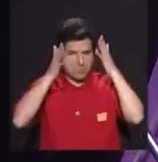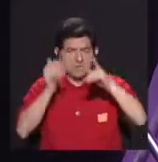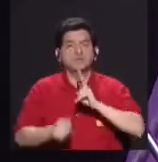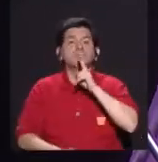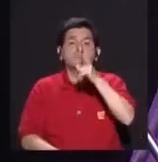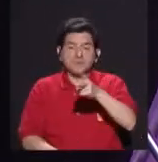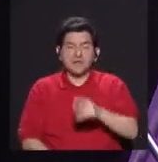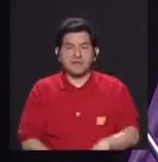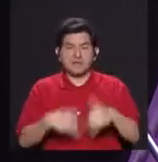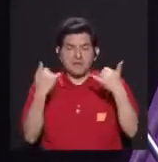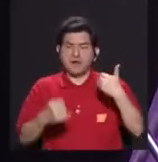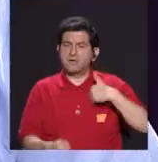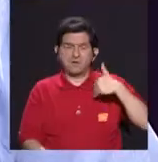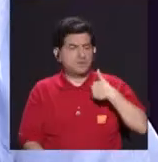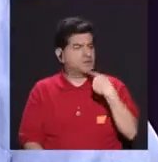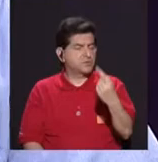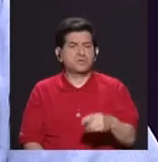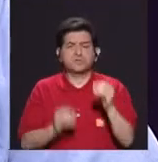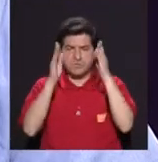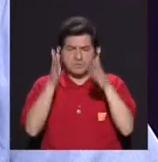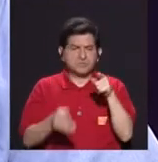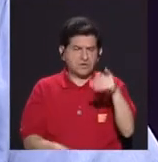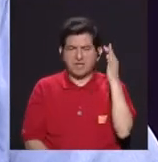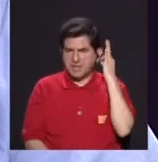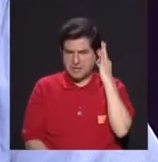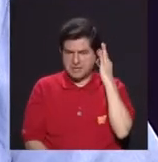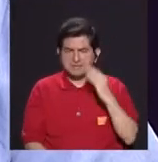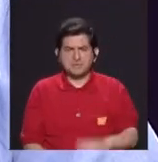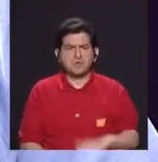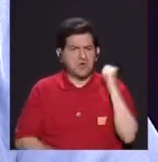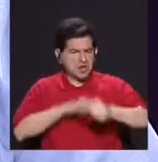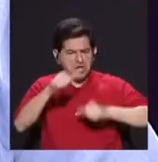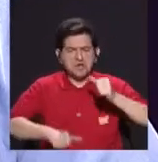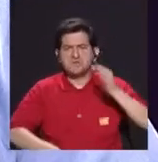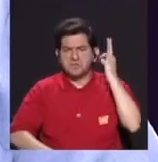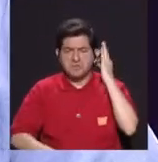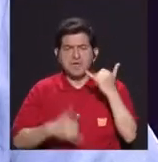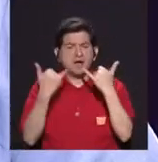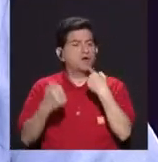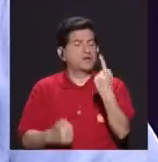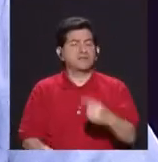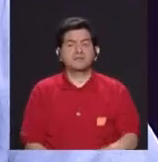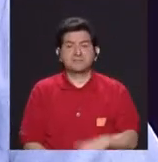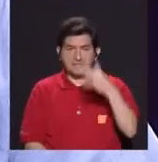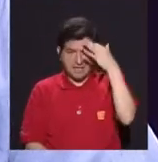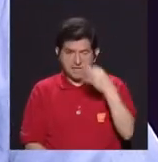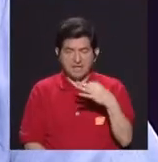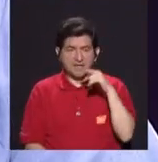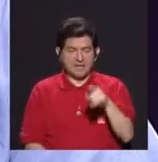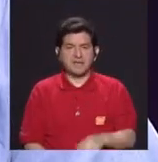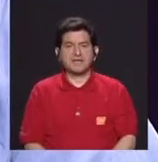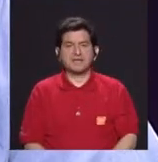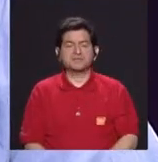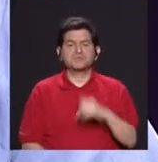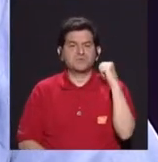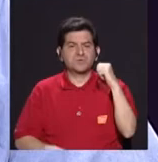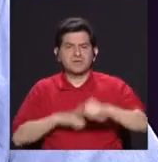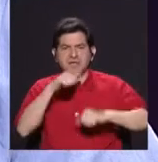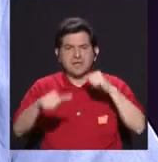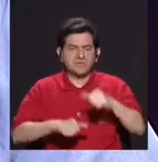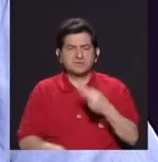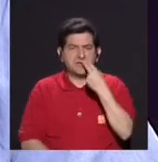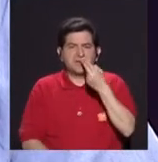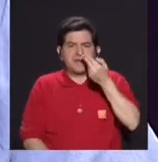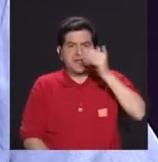real los chicos ya no me dicen oiga porque creo que esta chica es una feminista ahora lo que dicen los chicos es creo que es una féminas en ese sentido vamos